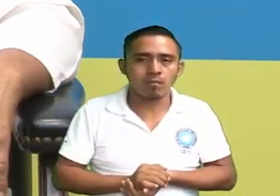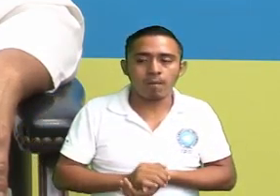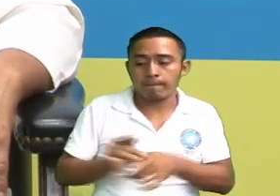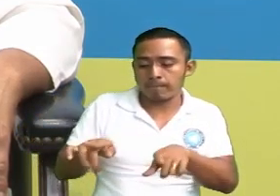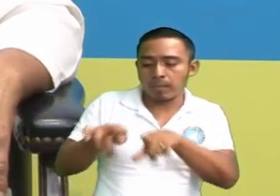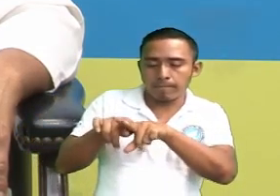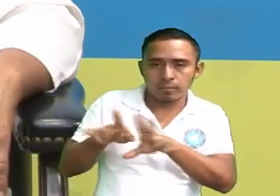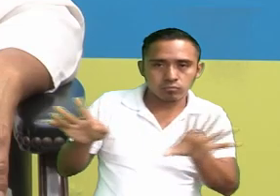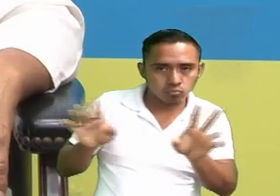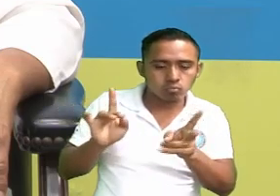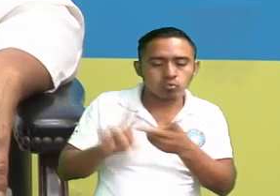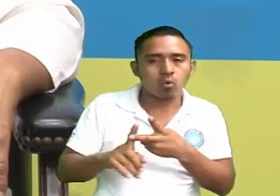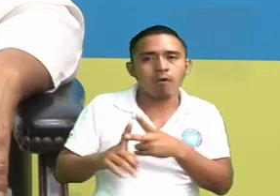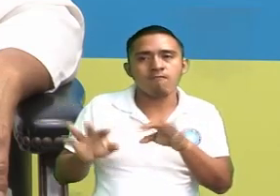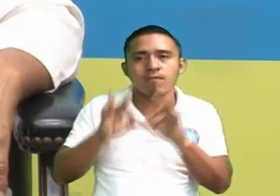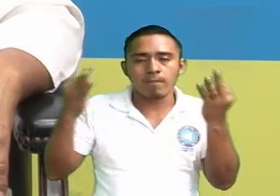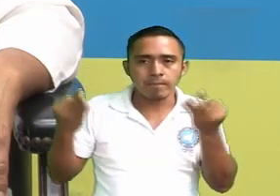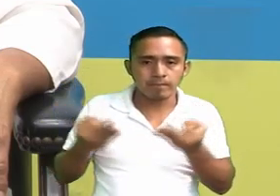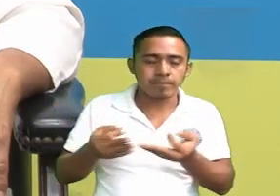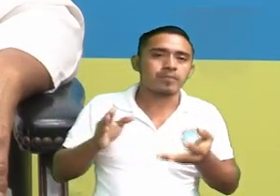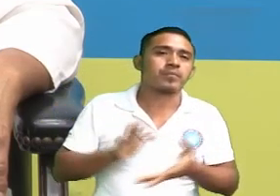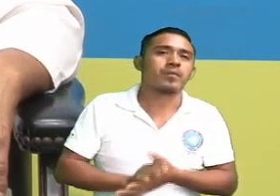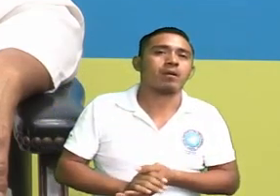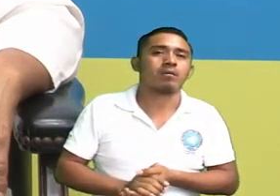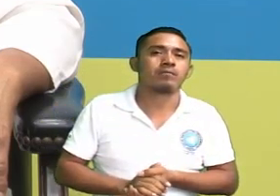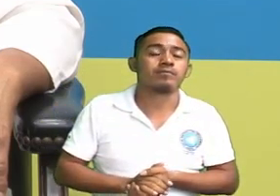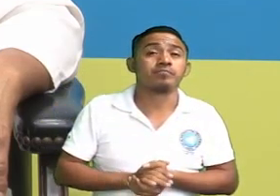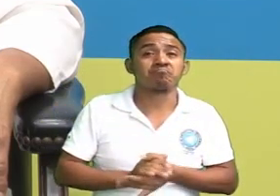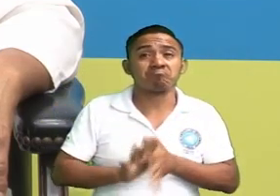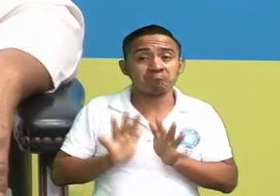desarrollo del niño durante esté en el embarazo, durante el feto.